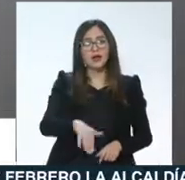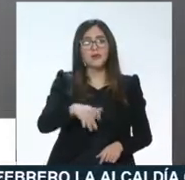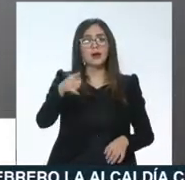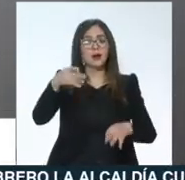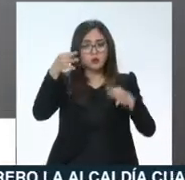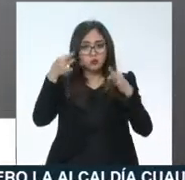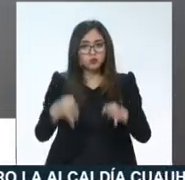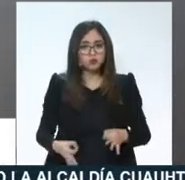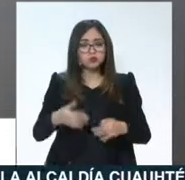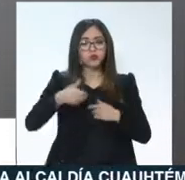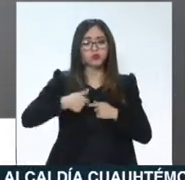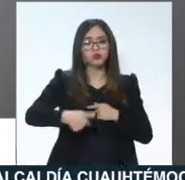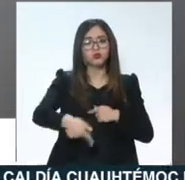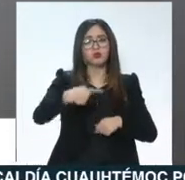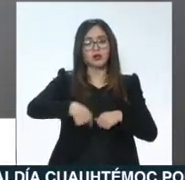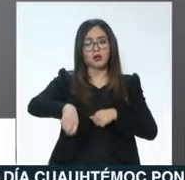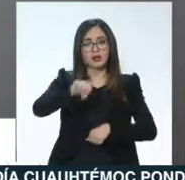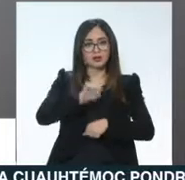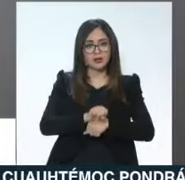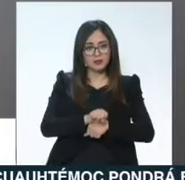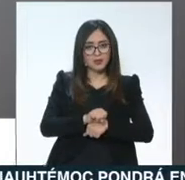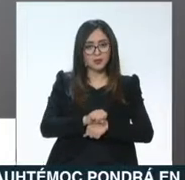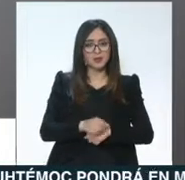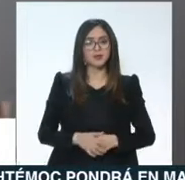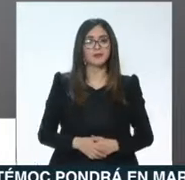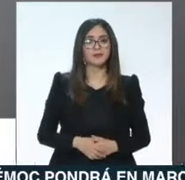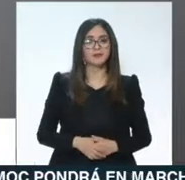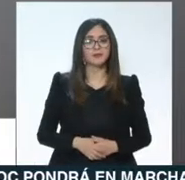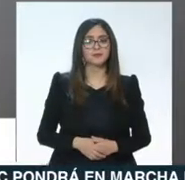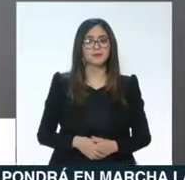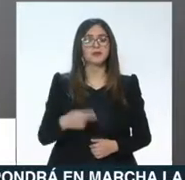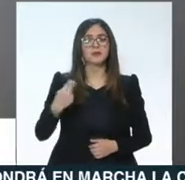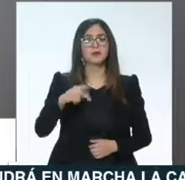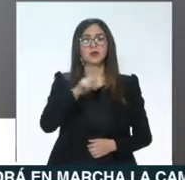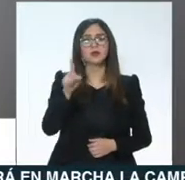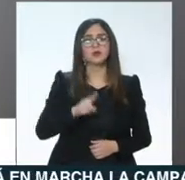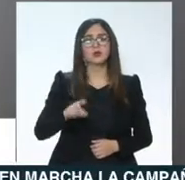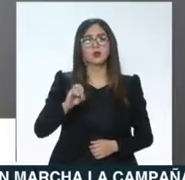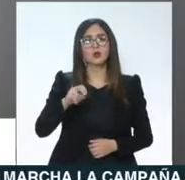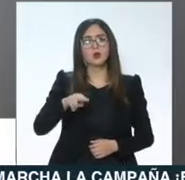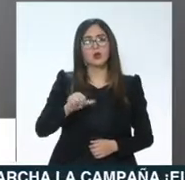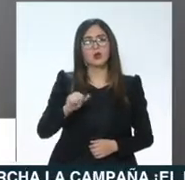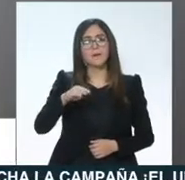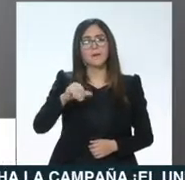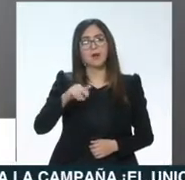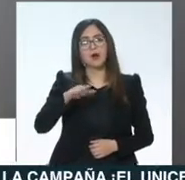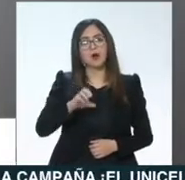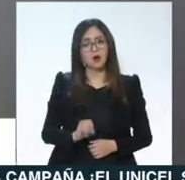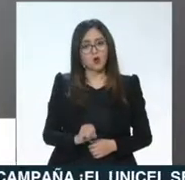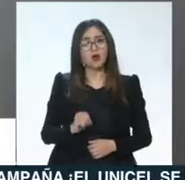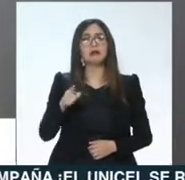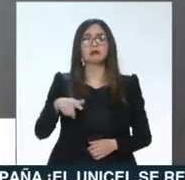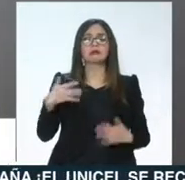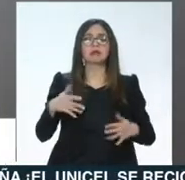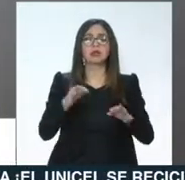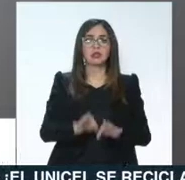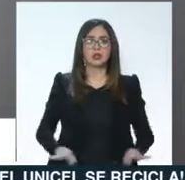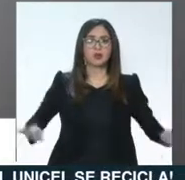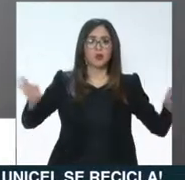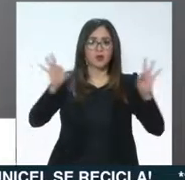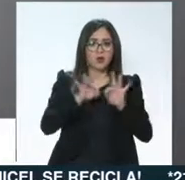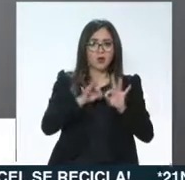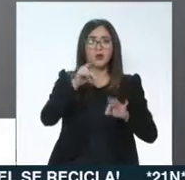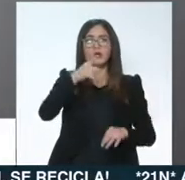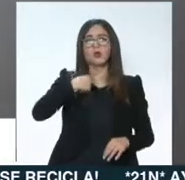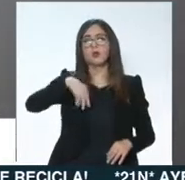sucede en esta semana de Sonamaco en la ciudad es importante. No